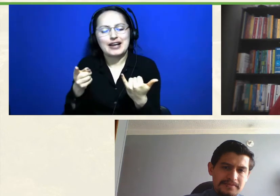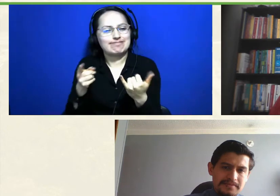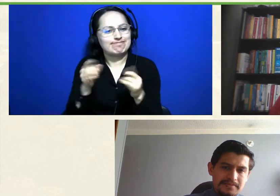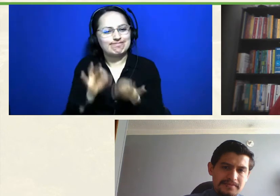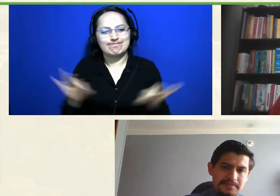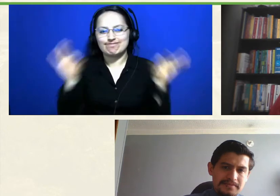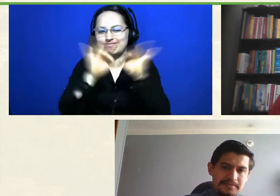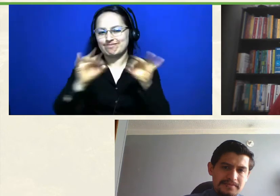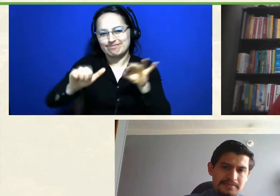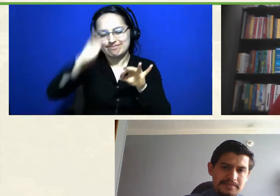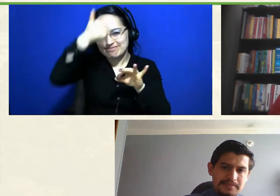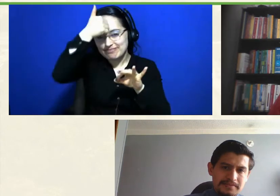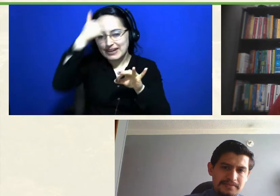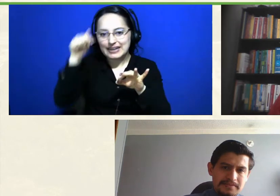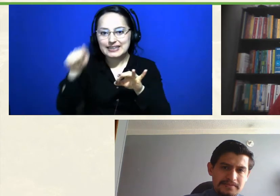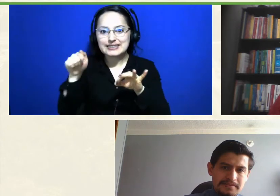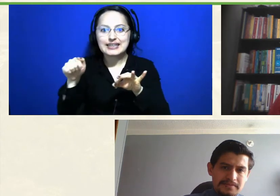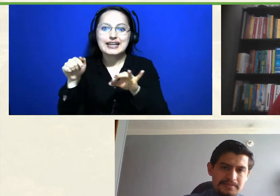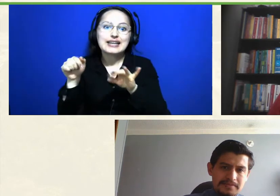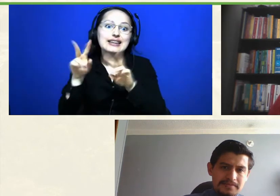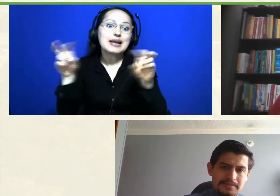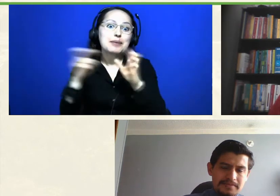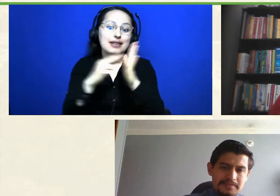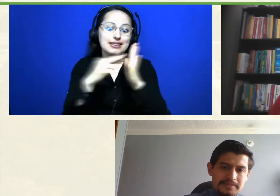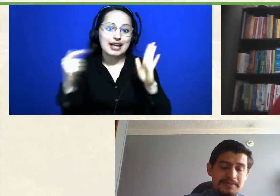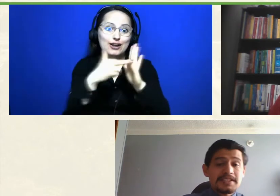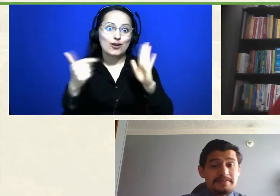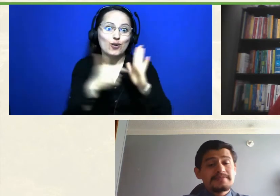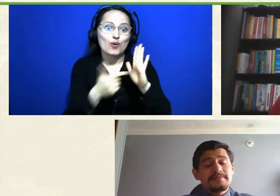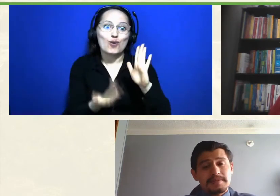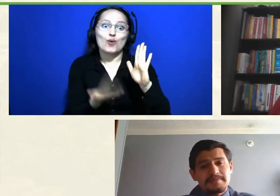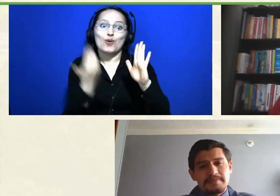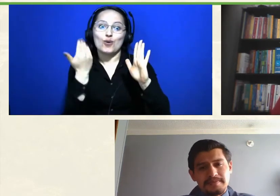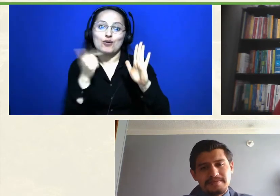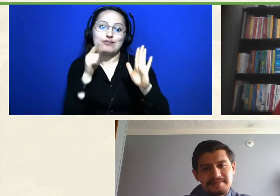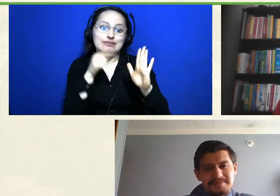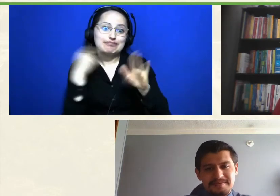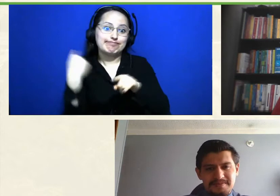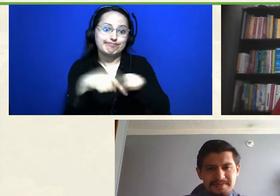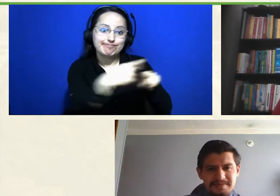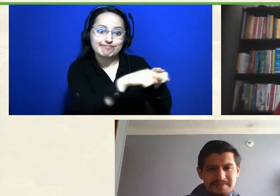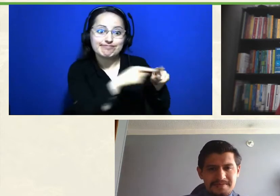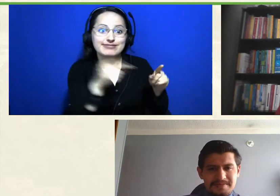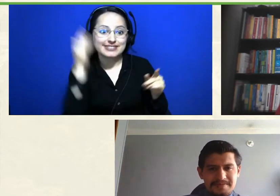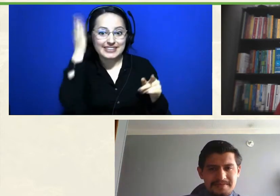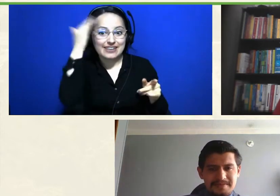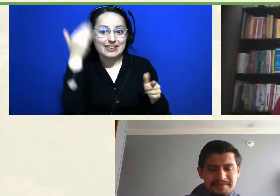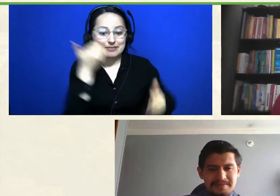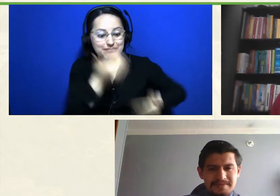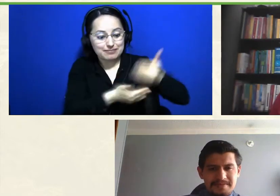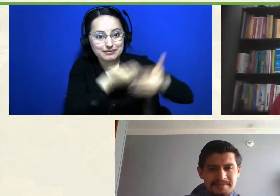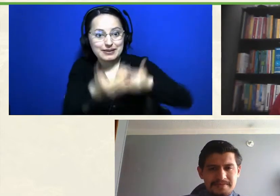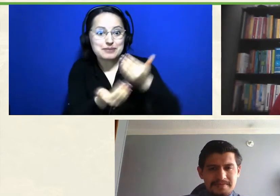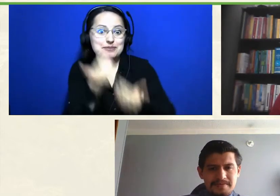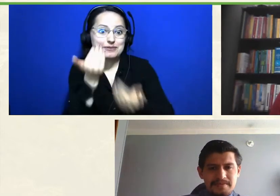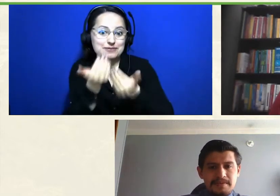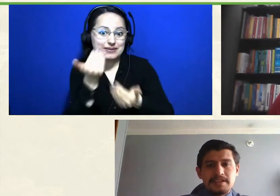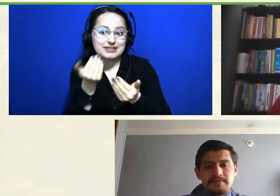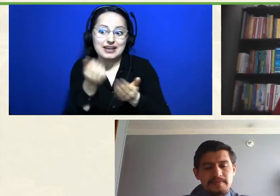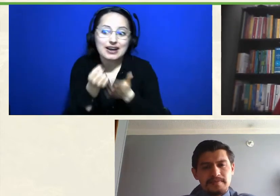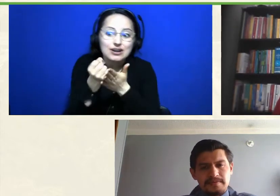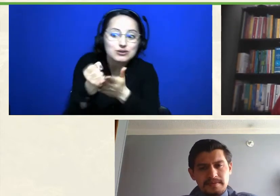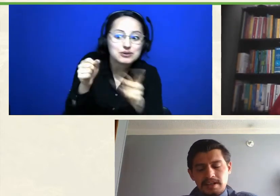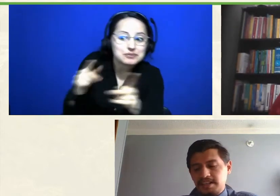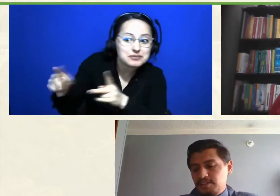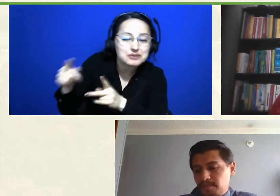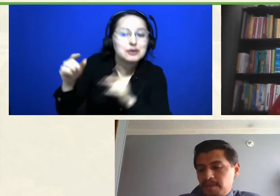importante los recursos tecnológicos, ¿no? Ya todo está mucho más fácil al alcance de toda la ciudadanía. Cuéntanos sobre